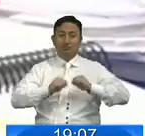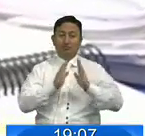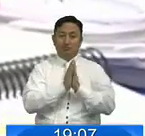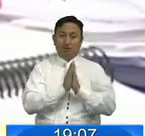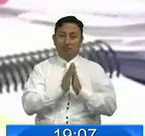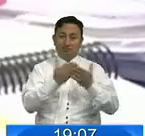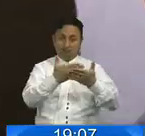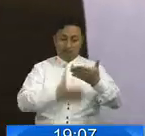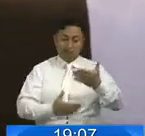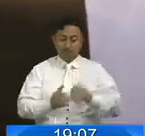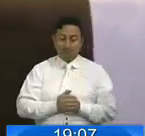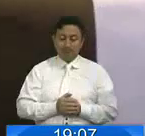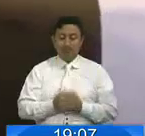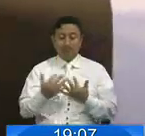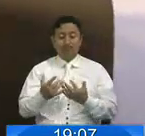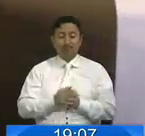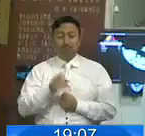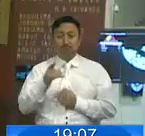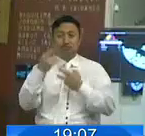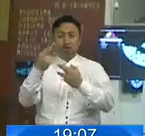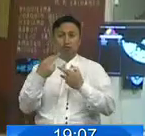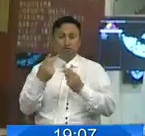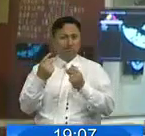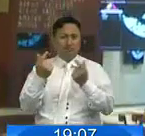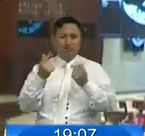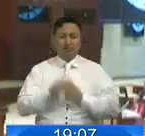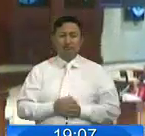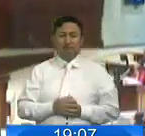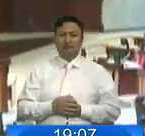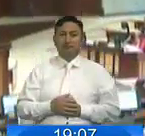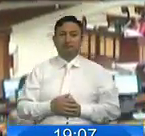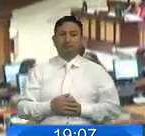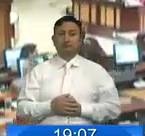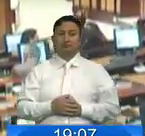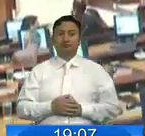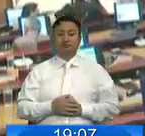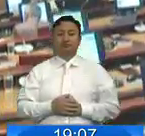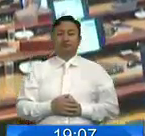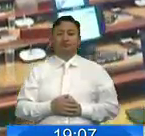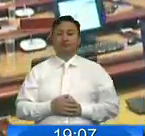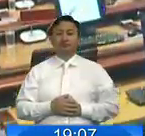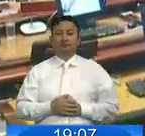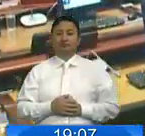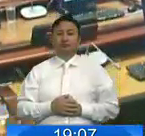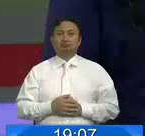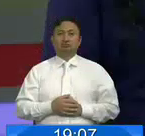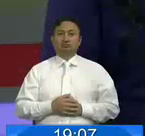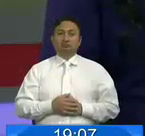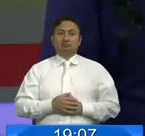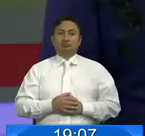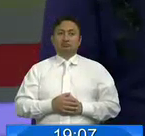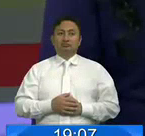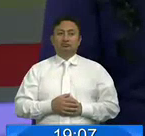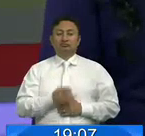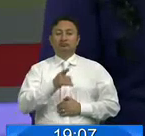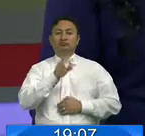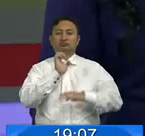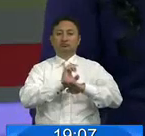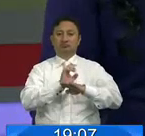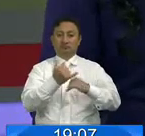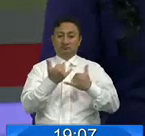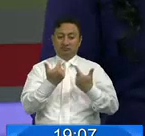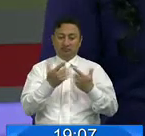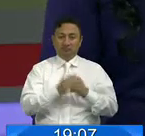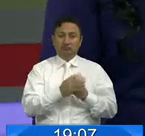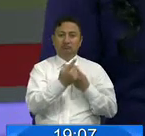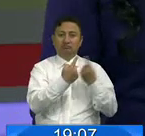apelación. Acá esperan que esa respuesta sea la brevedad posible. Informó Javier Gallo. El Ecuador se encuentra en